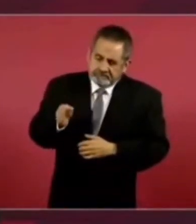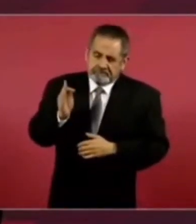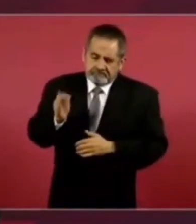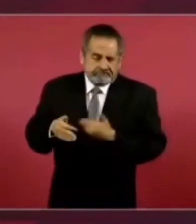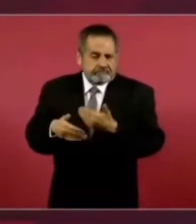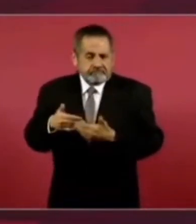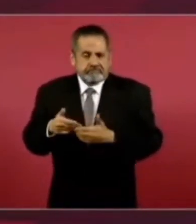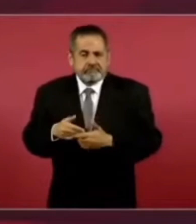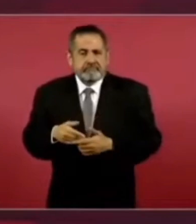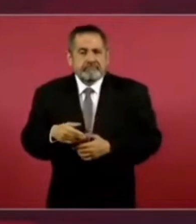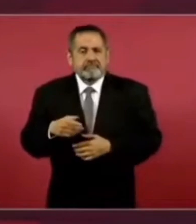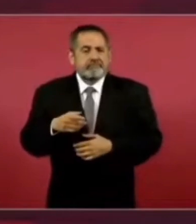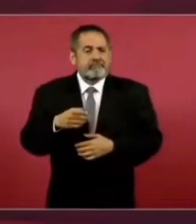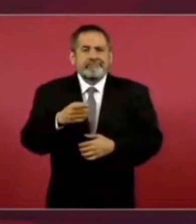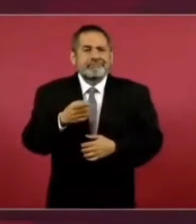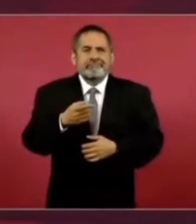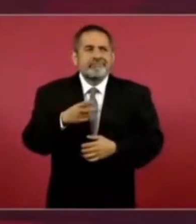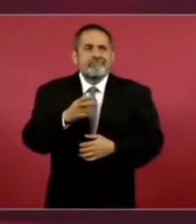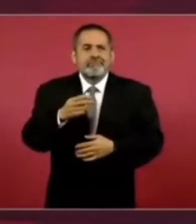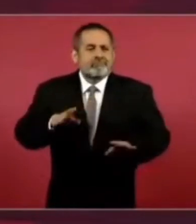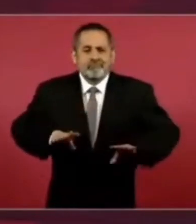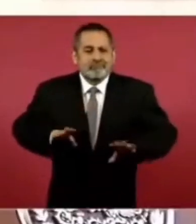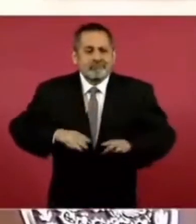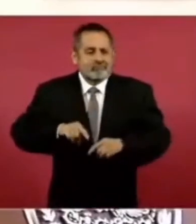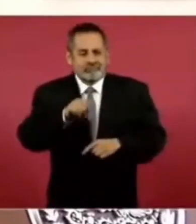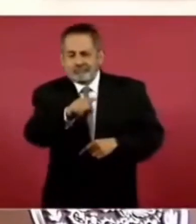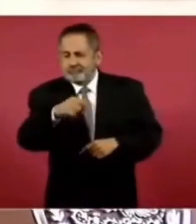de que ya no nos convenía a nadie,